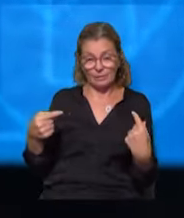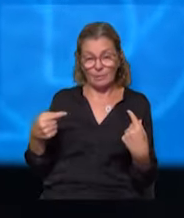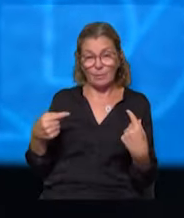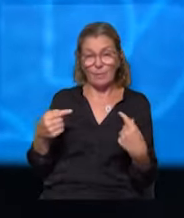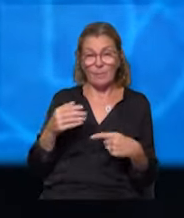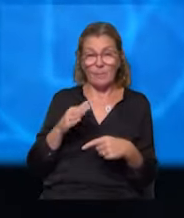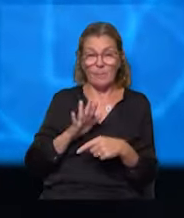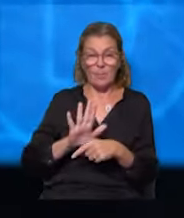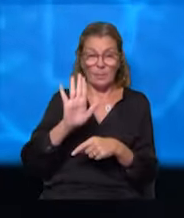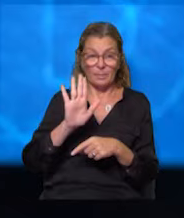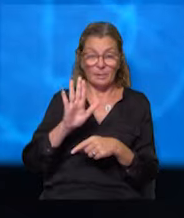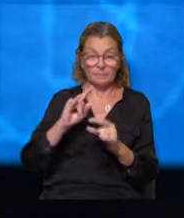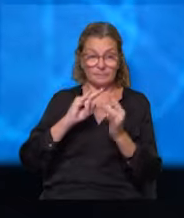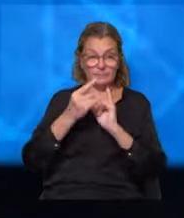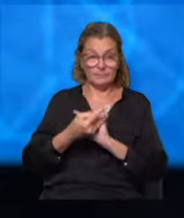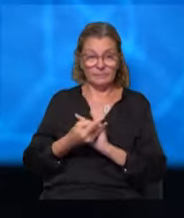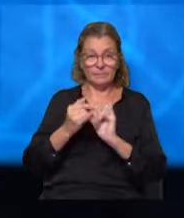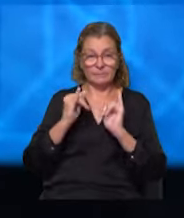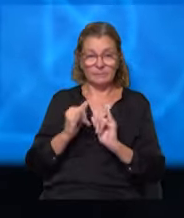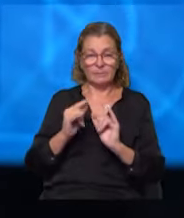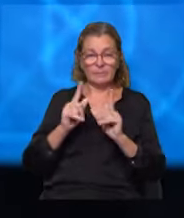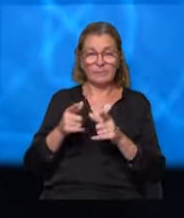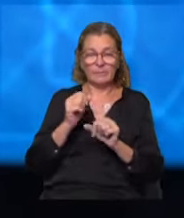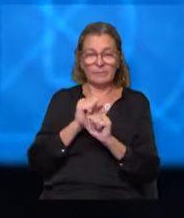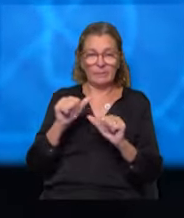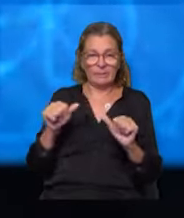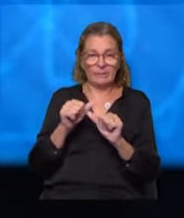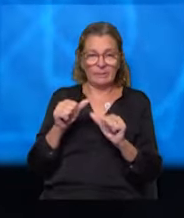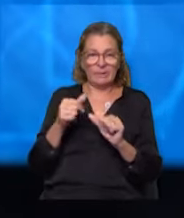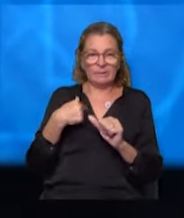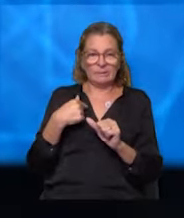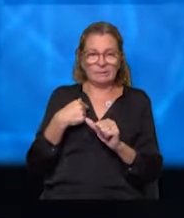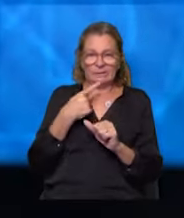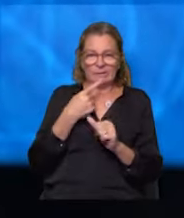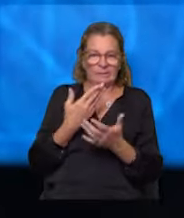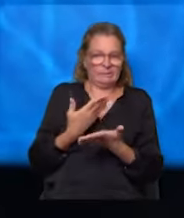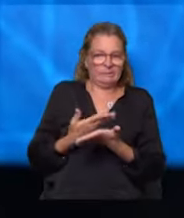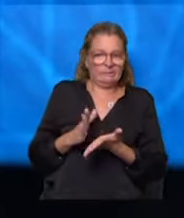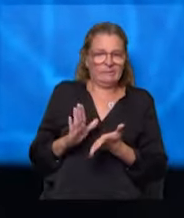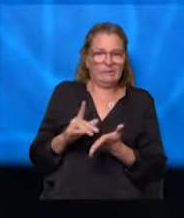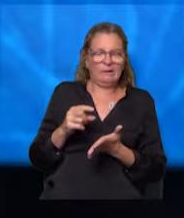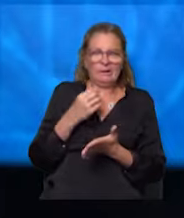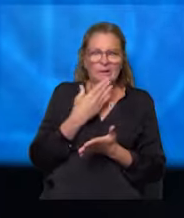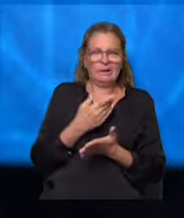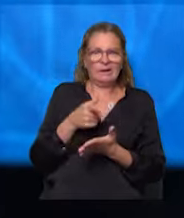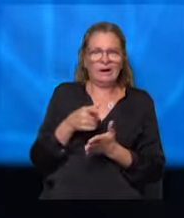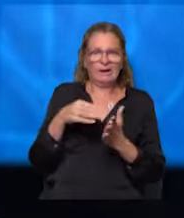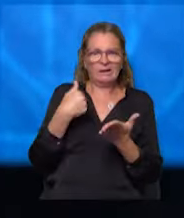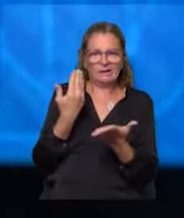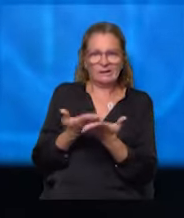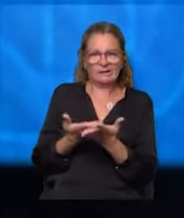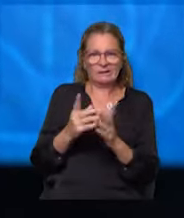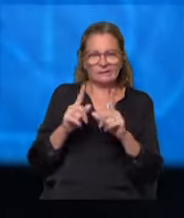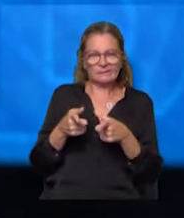propia mayoría parlamentaria también lo podía haber hecho y yo doy por descontado que buena parte de esas propuestas